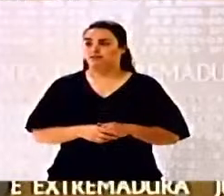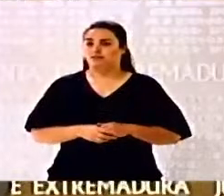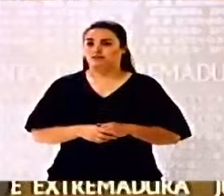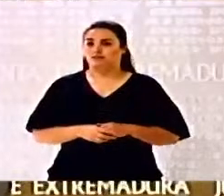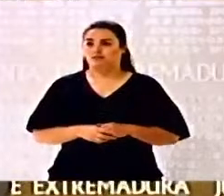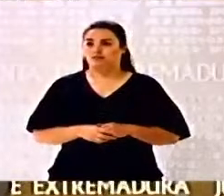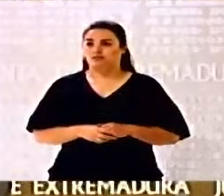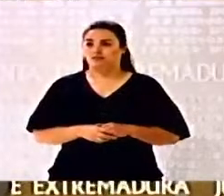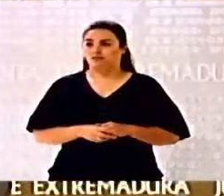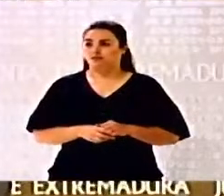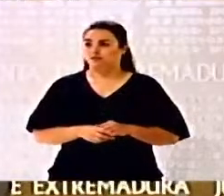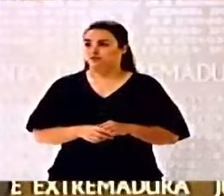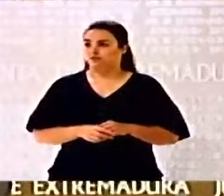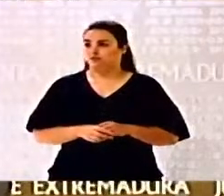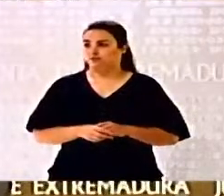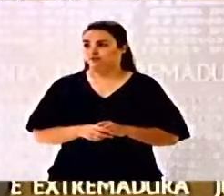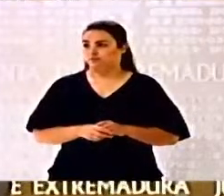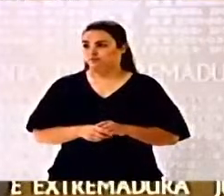¿Sí?